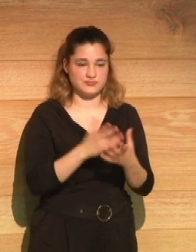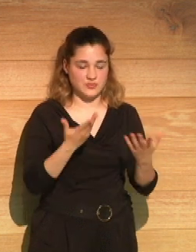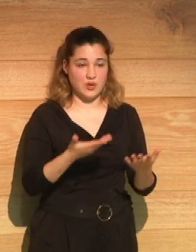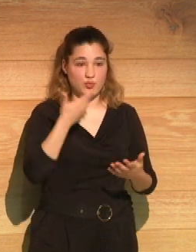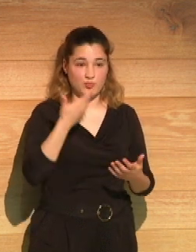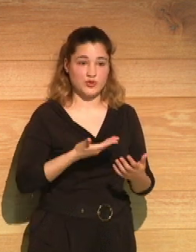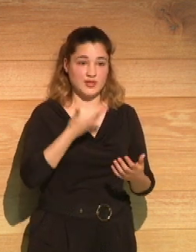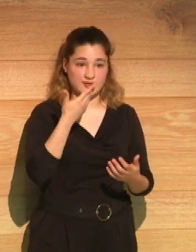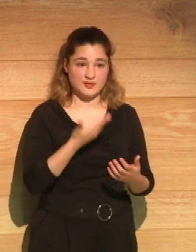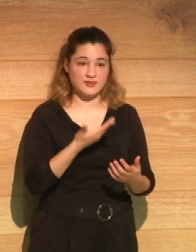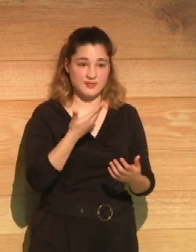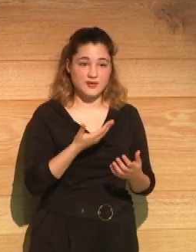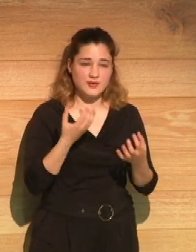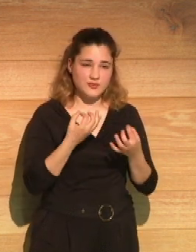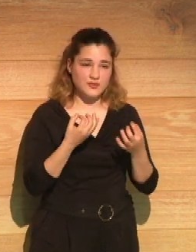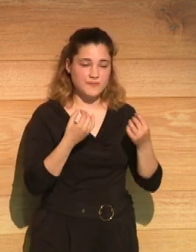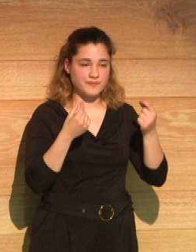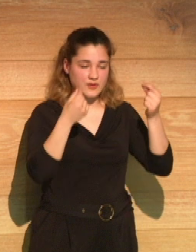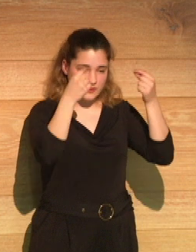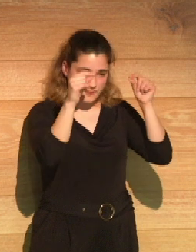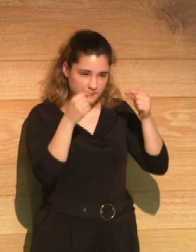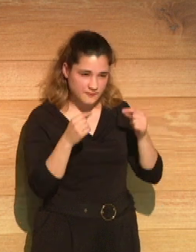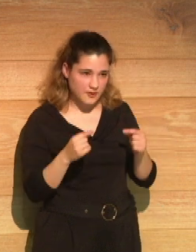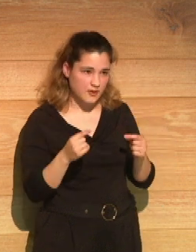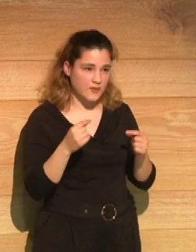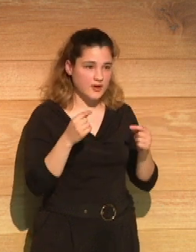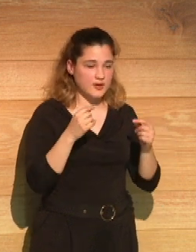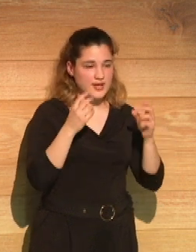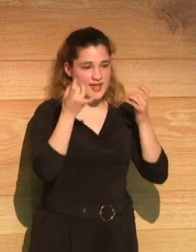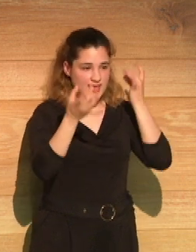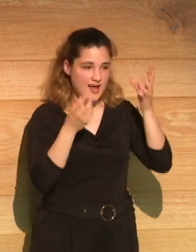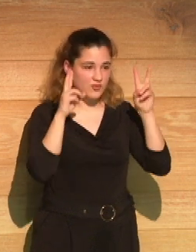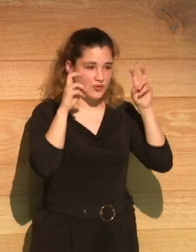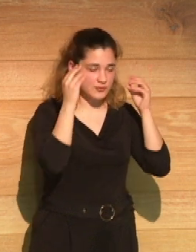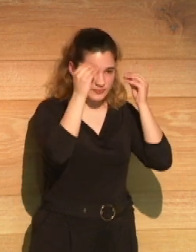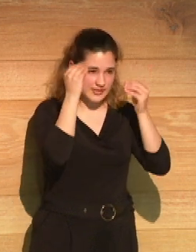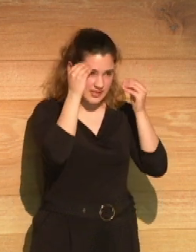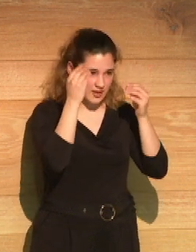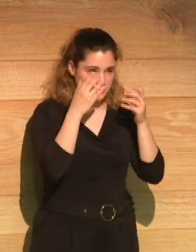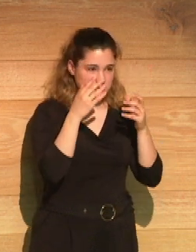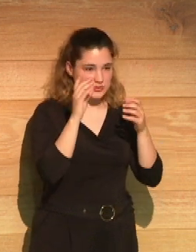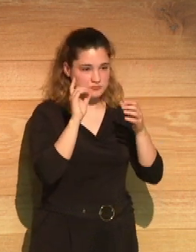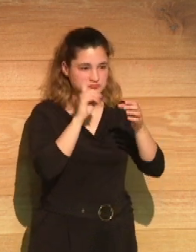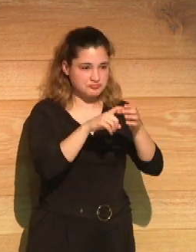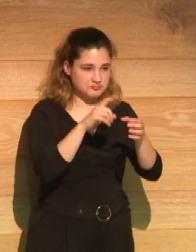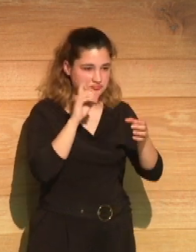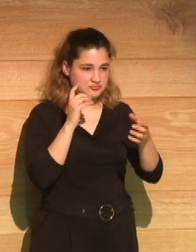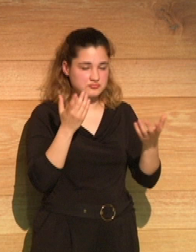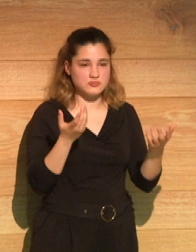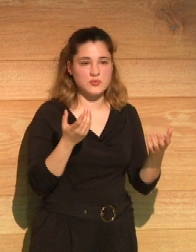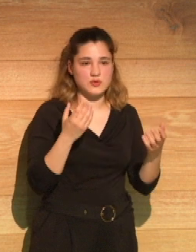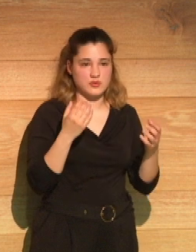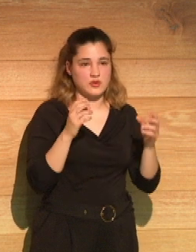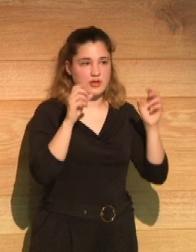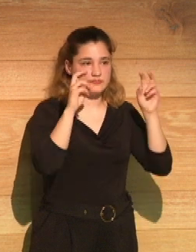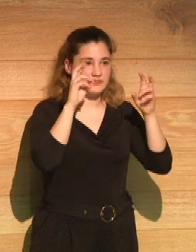importante evaluar y explorar nuevas ideas, explorar nuevos conceptos, nuevas